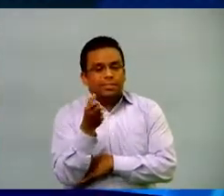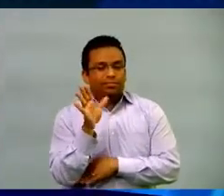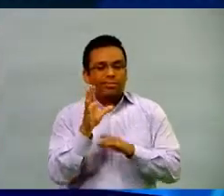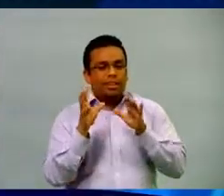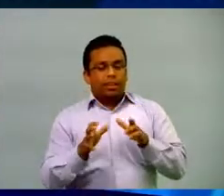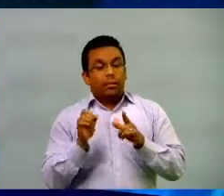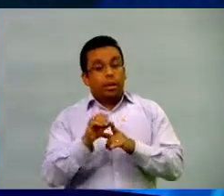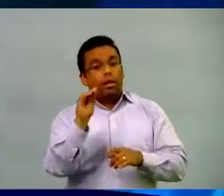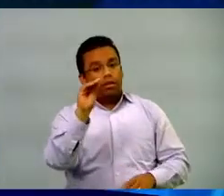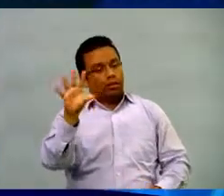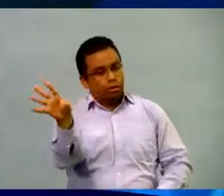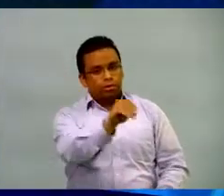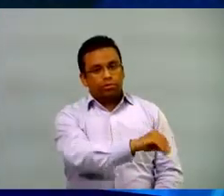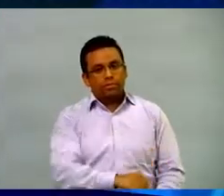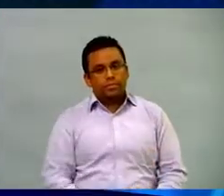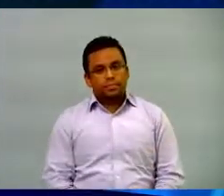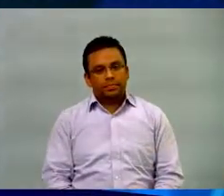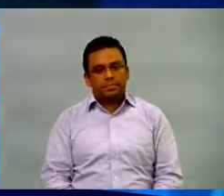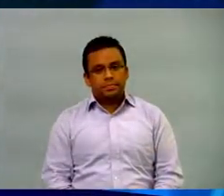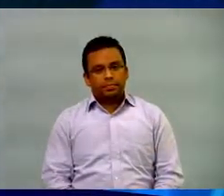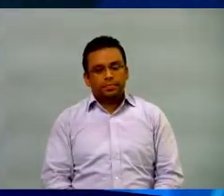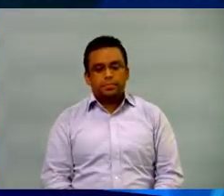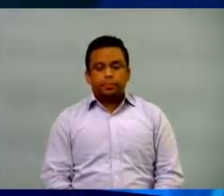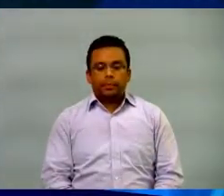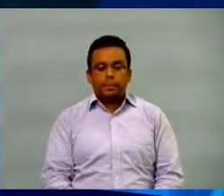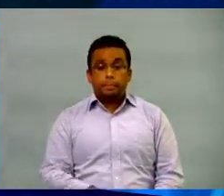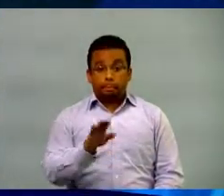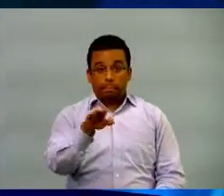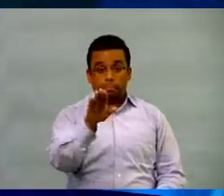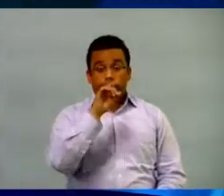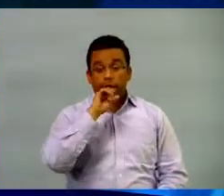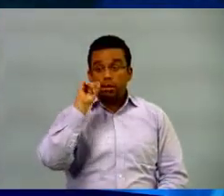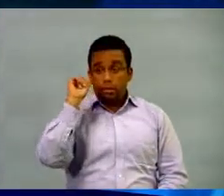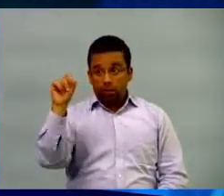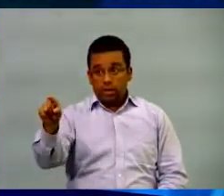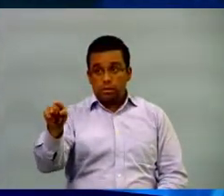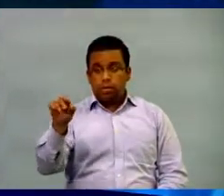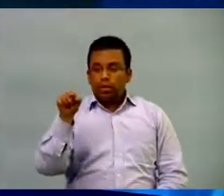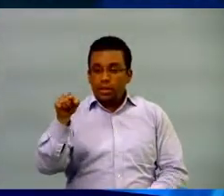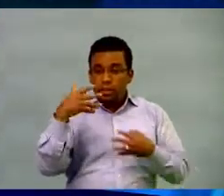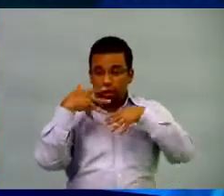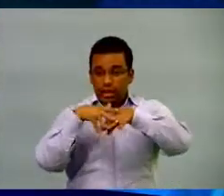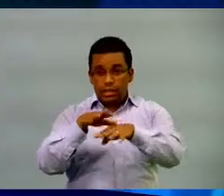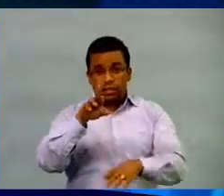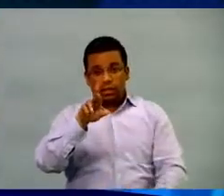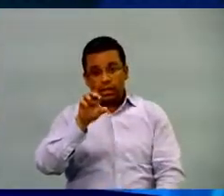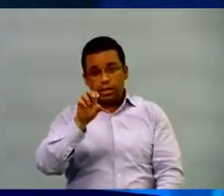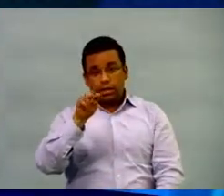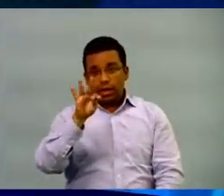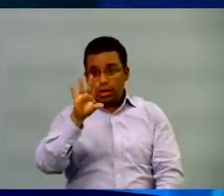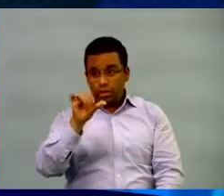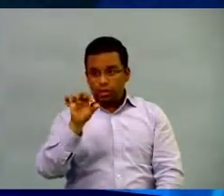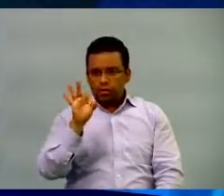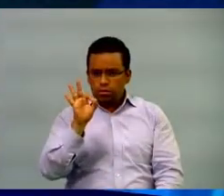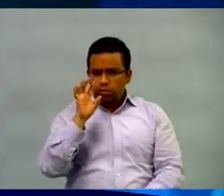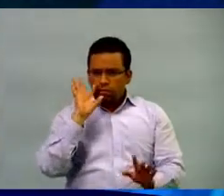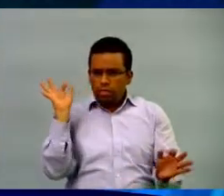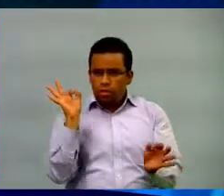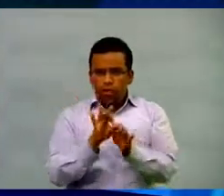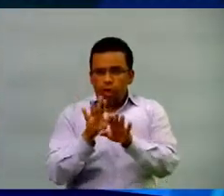para todos. Miguel Ángel, también nos preguntan si la Red Renata definitivamente está muy enfocada a